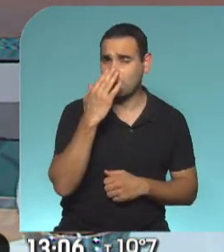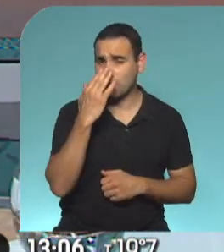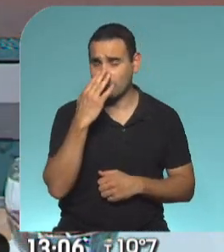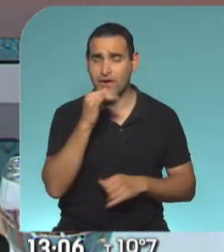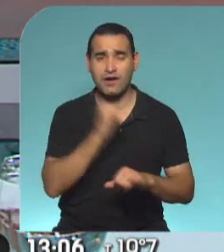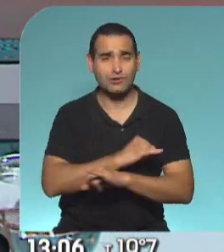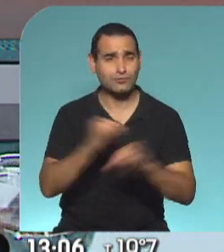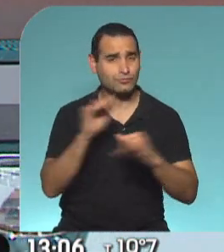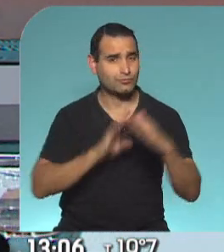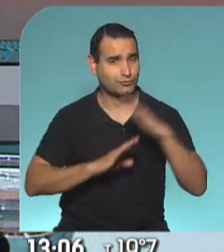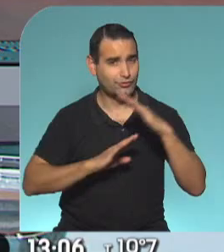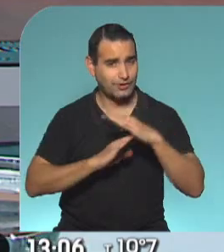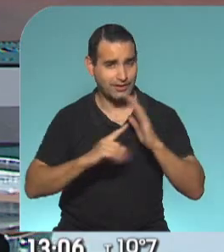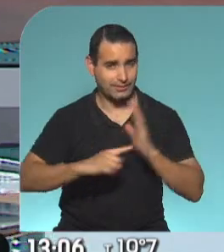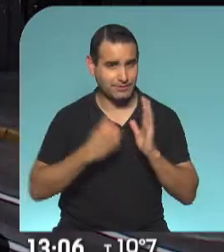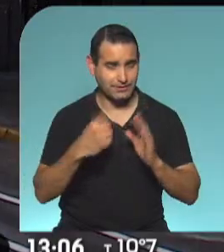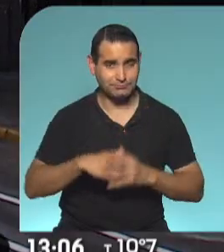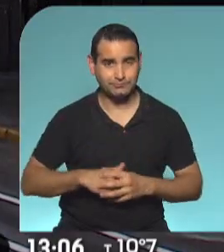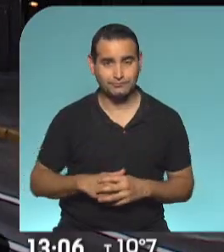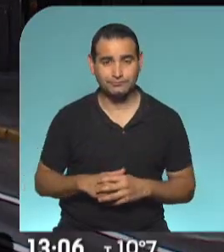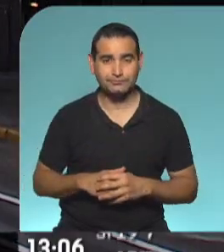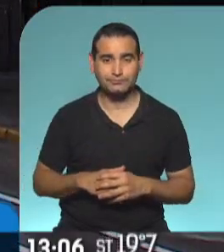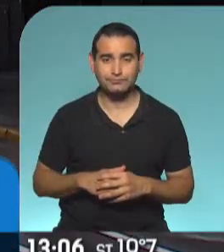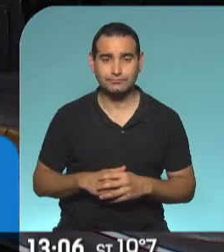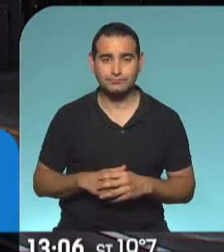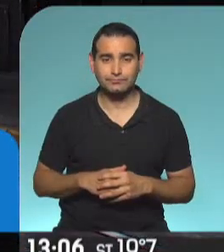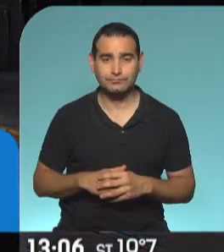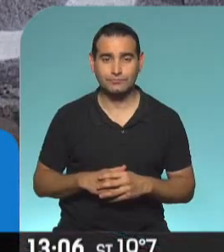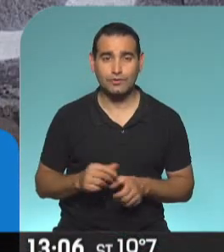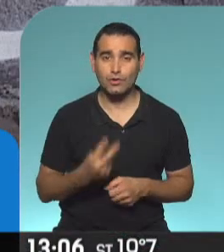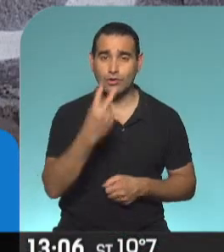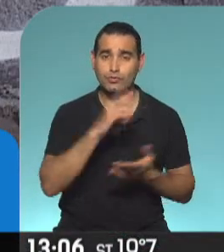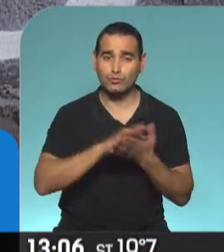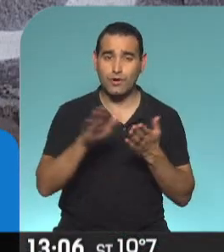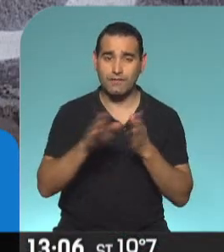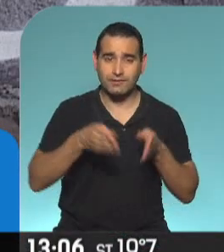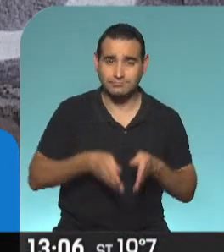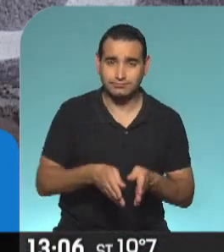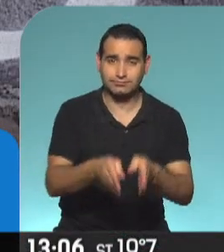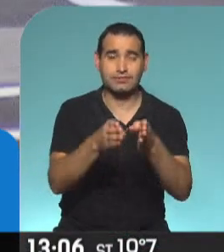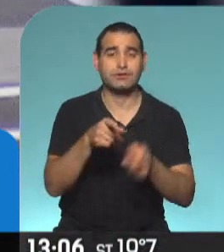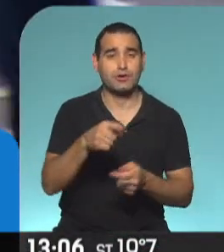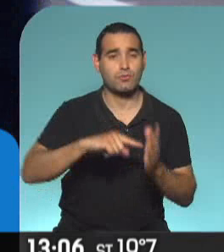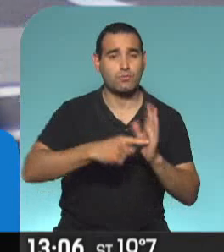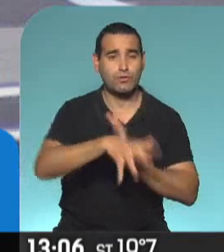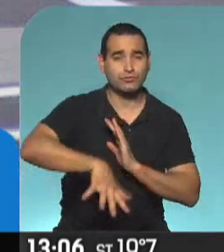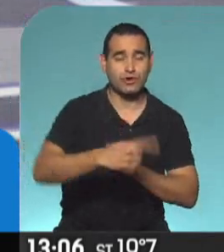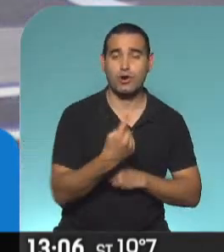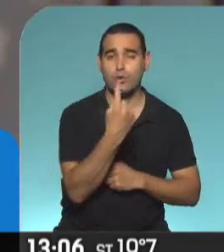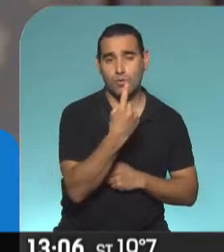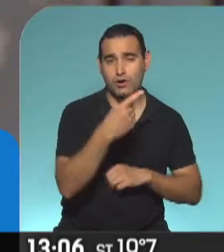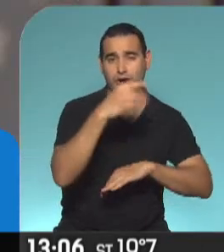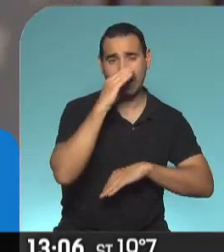anunciaron las autoridades de la capital federal. Dos nuevas ciclovías en la ciudad de Buenos Aires, una en la avenida